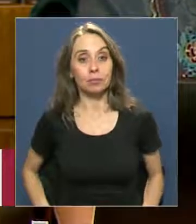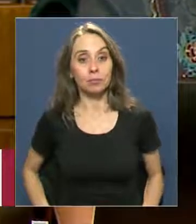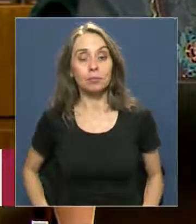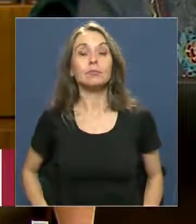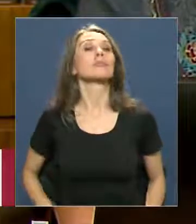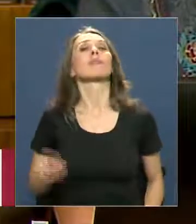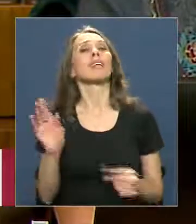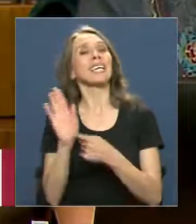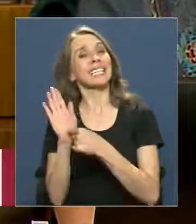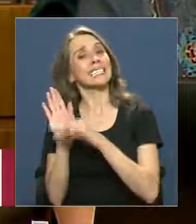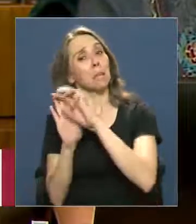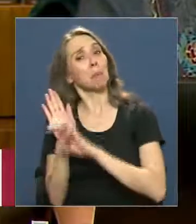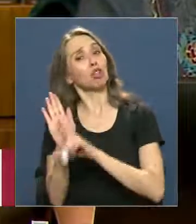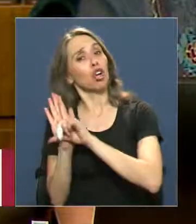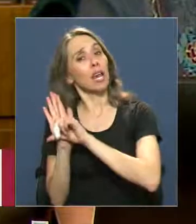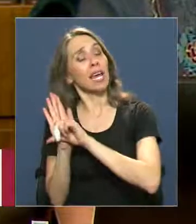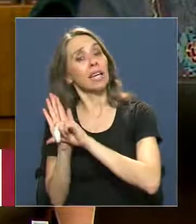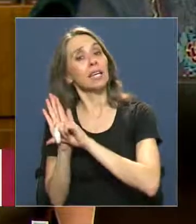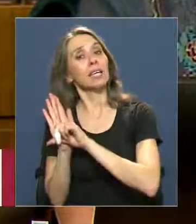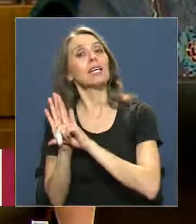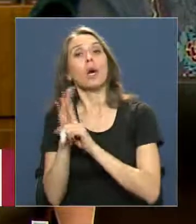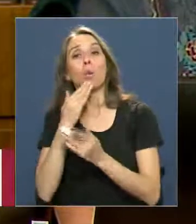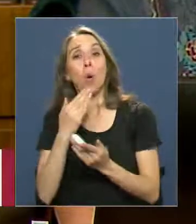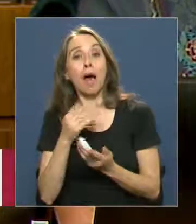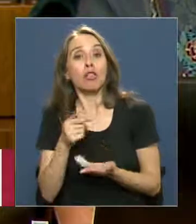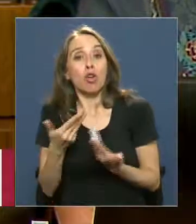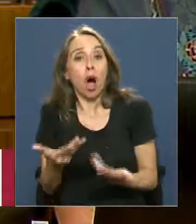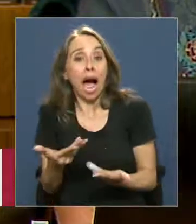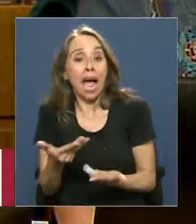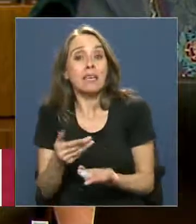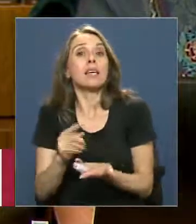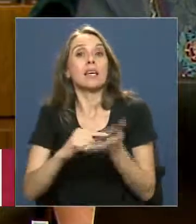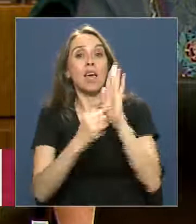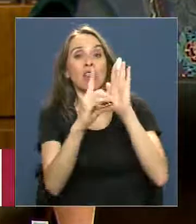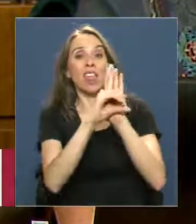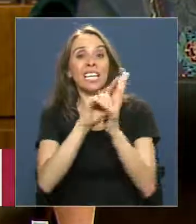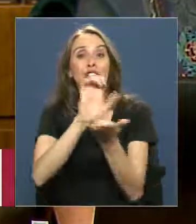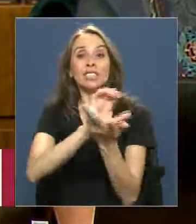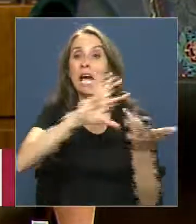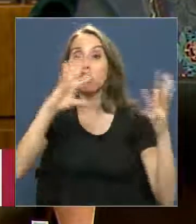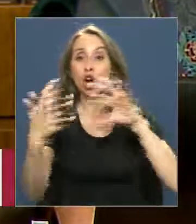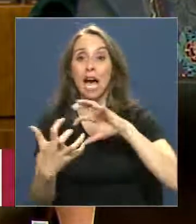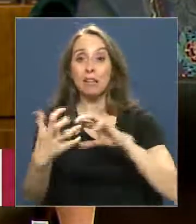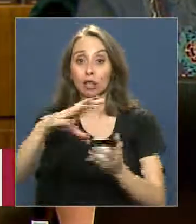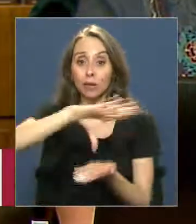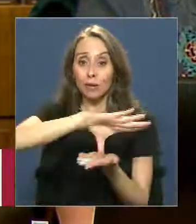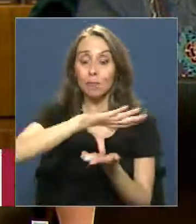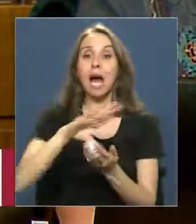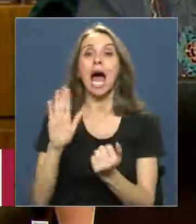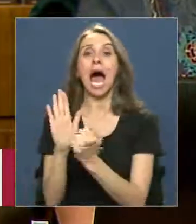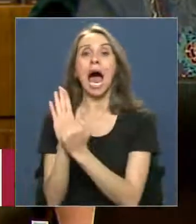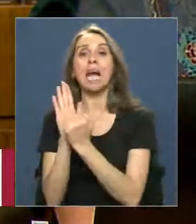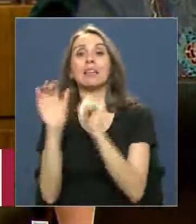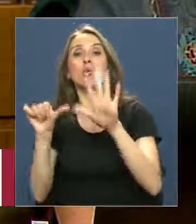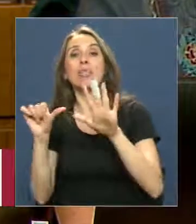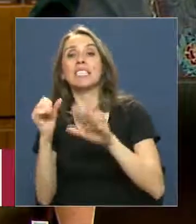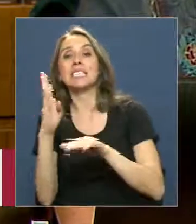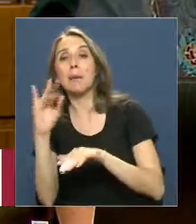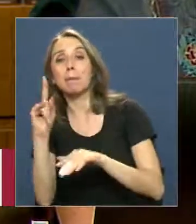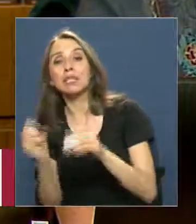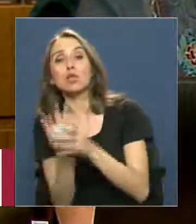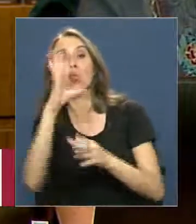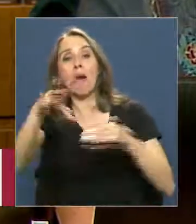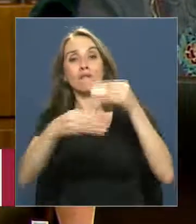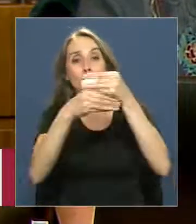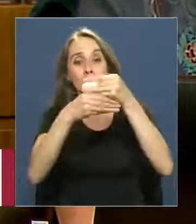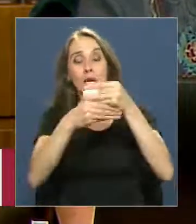en donde particularmente con el estado de catástrofe actual, el proyecto que ingresamos incorpora un artículo 16 bis para sancionar con la